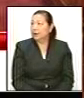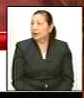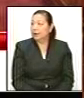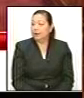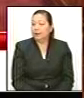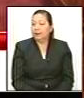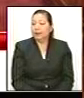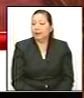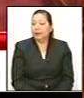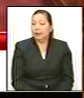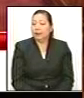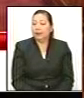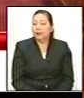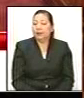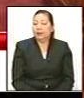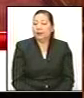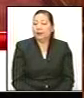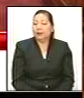Presidente,